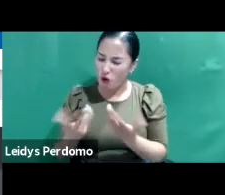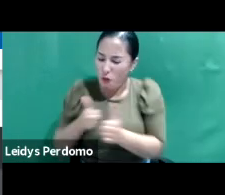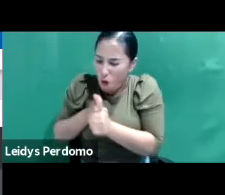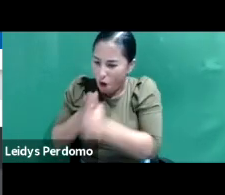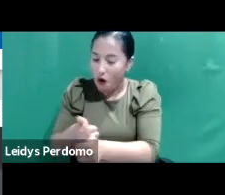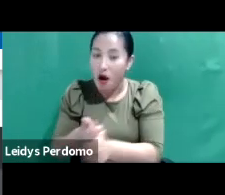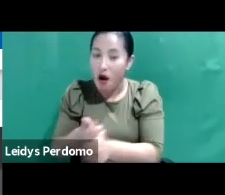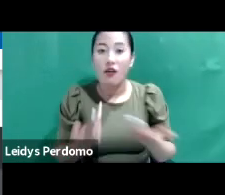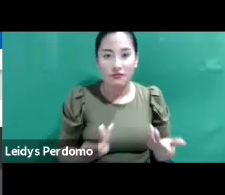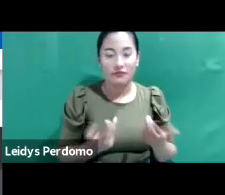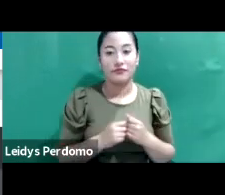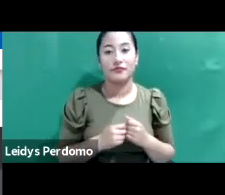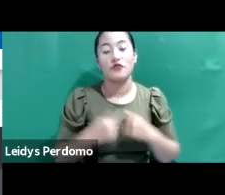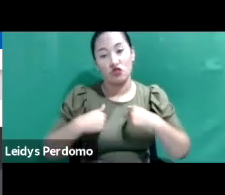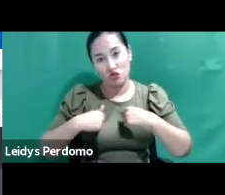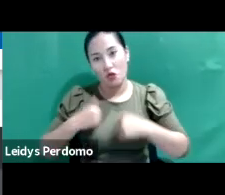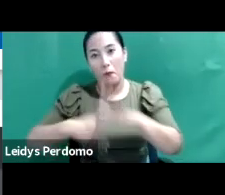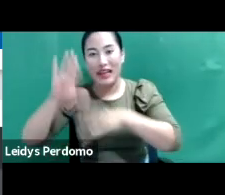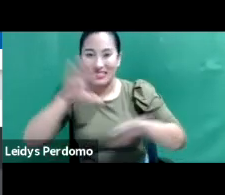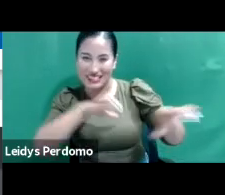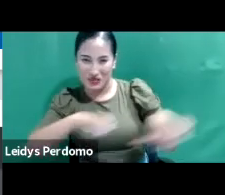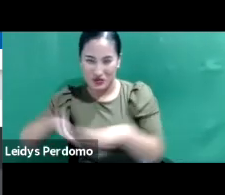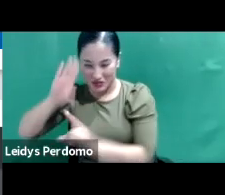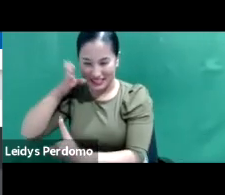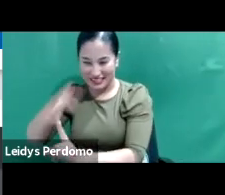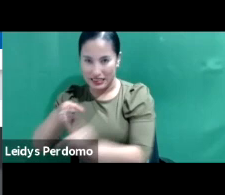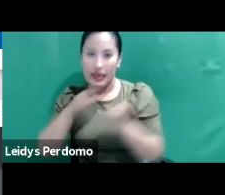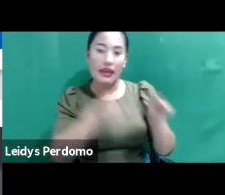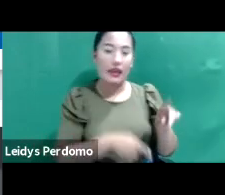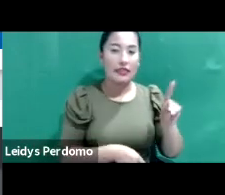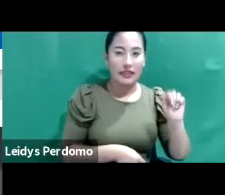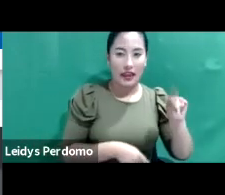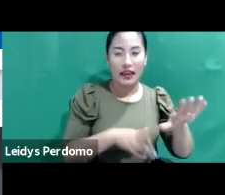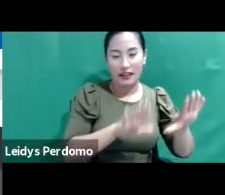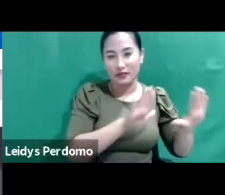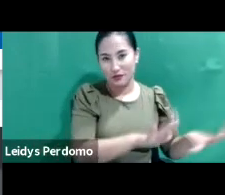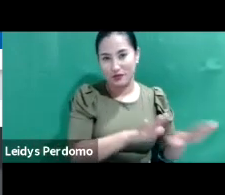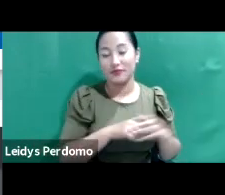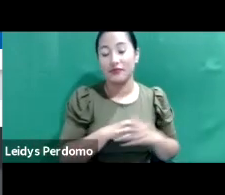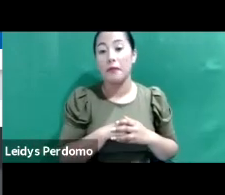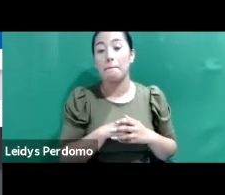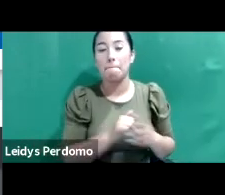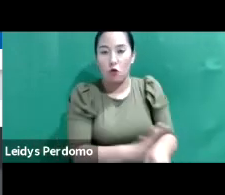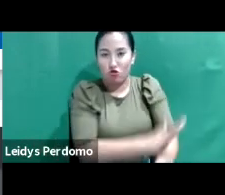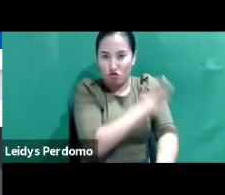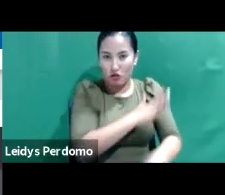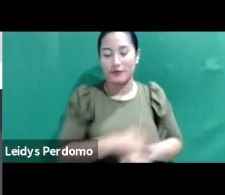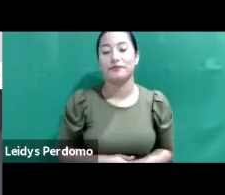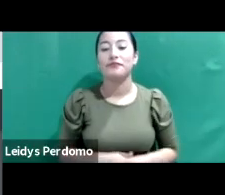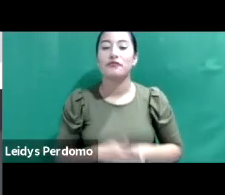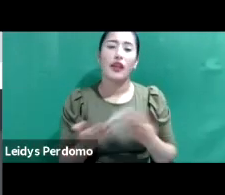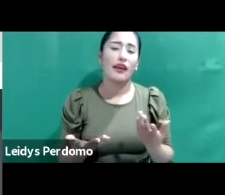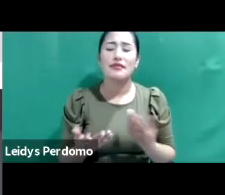conductas, ya Diana va a hablar de la parte emocional, pero al niño lo tenemos que leer como un todo. es un niño que llora, es un niño que